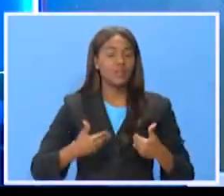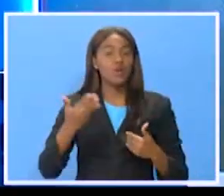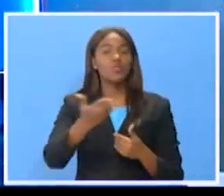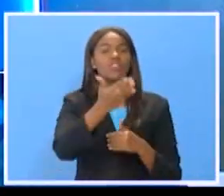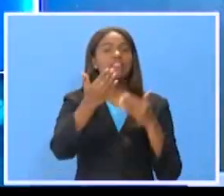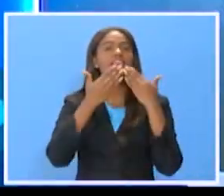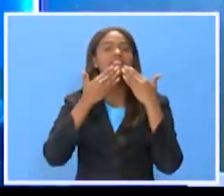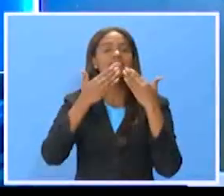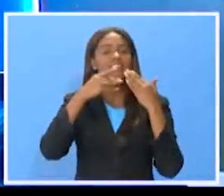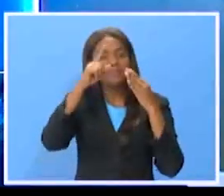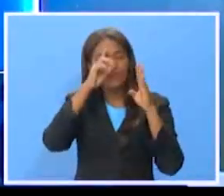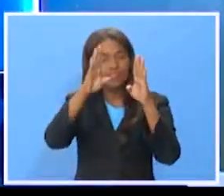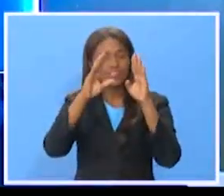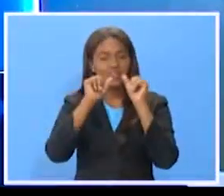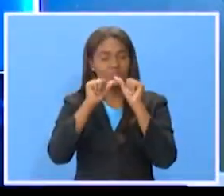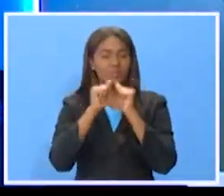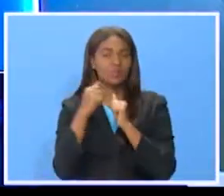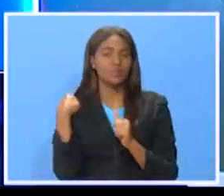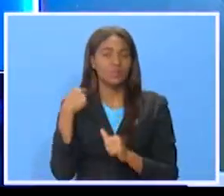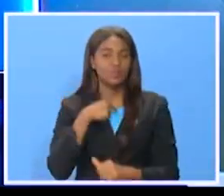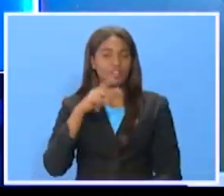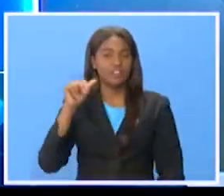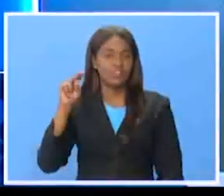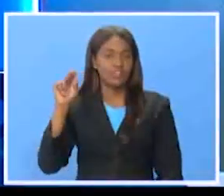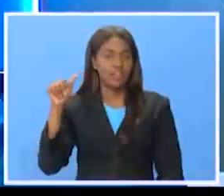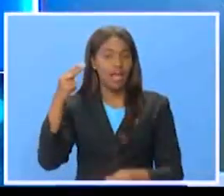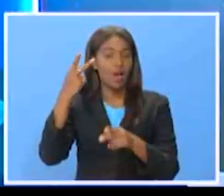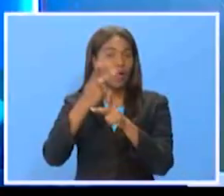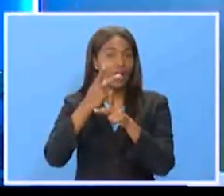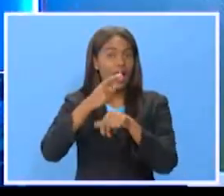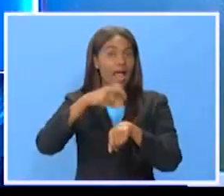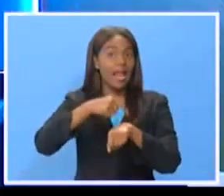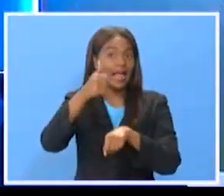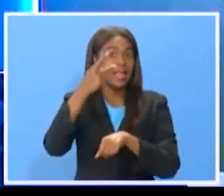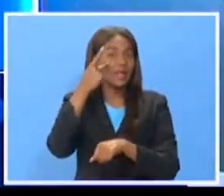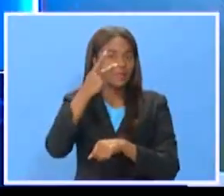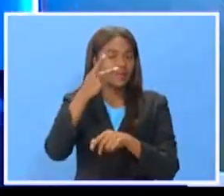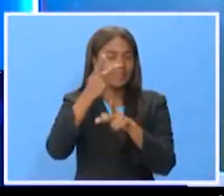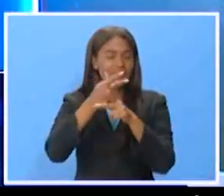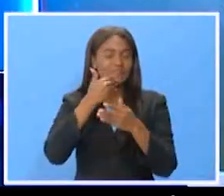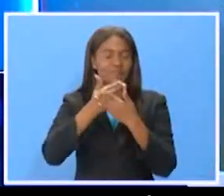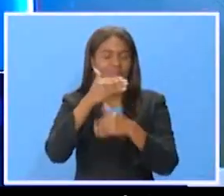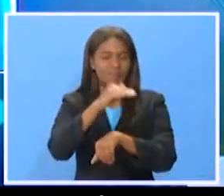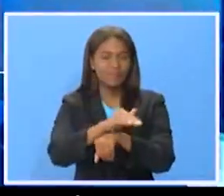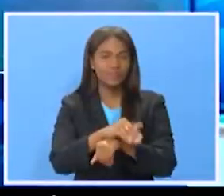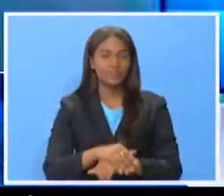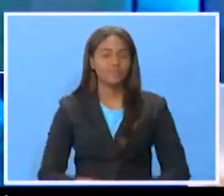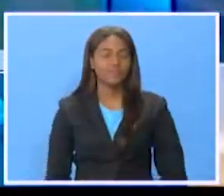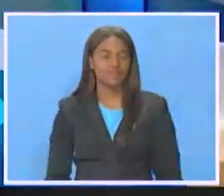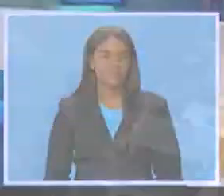ustedes, gracias por la sintonía. Soy Rafaelina Bisonó, nos vemos a las 10 en Al Límite. Buenas noches a todos.